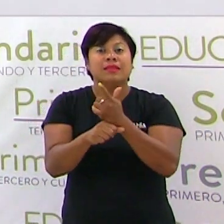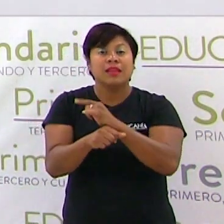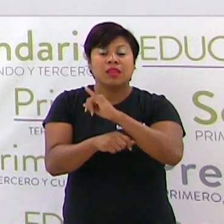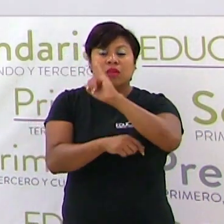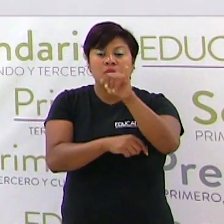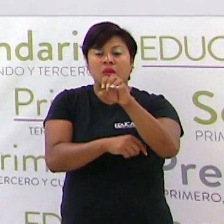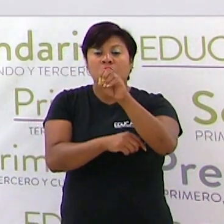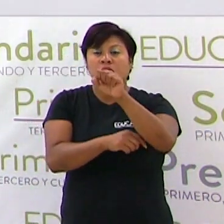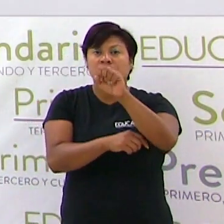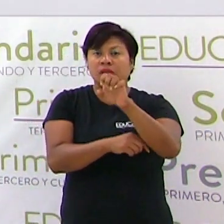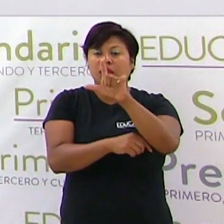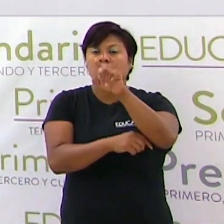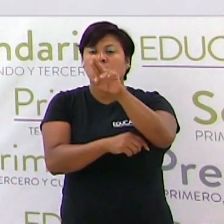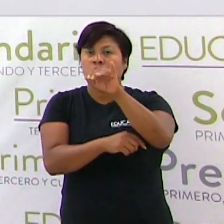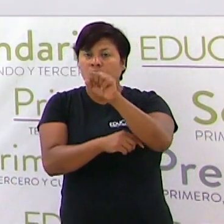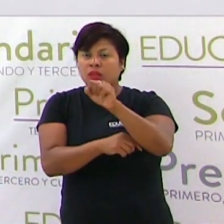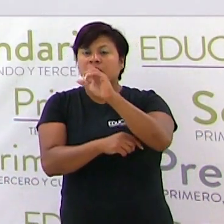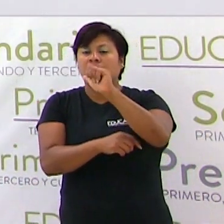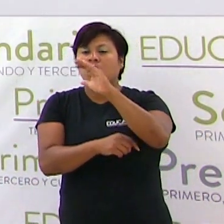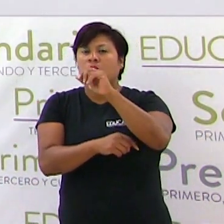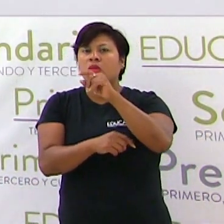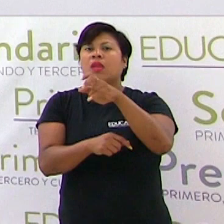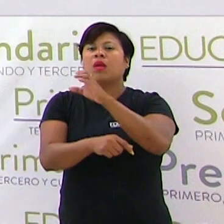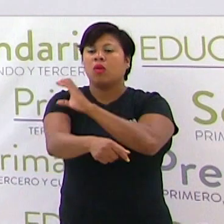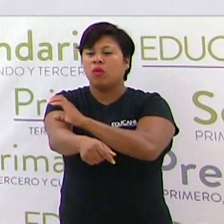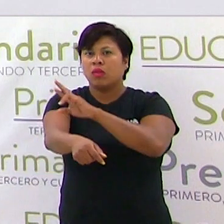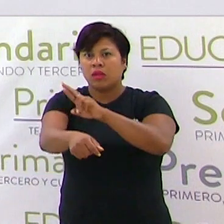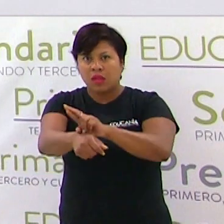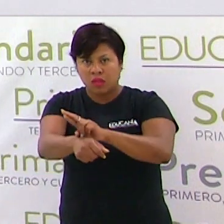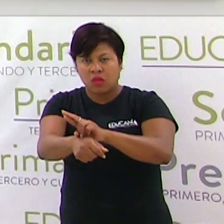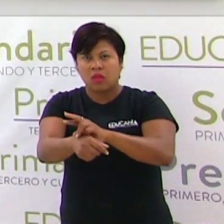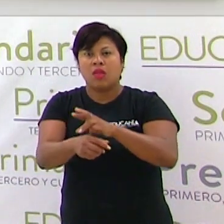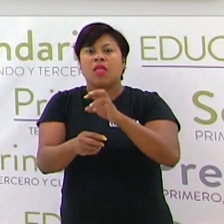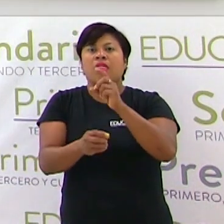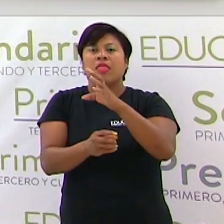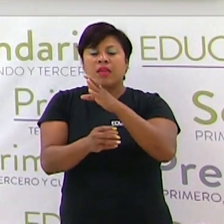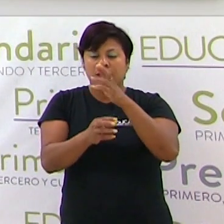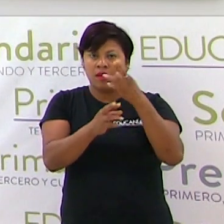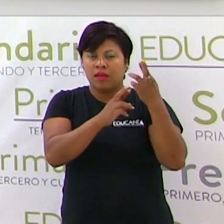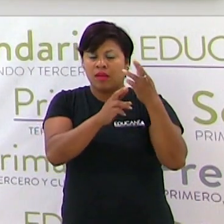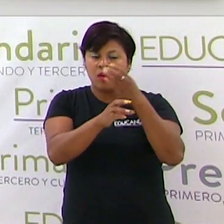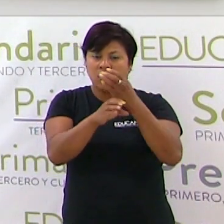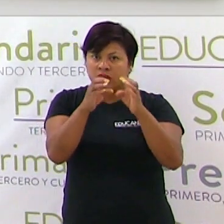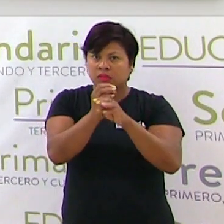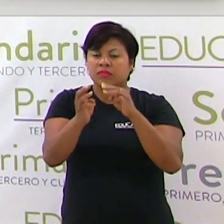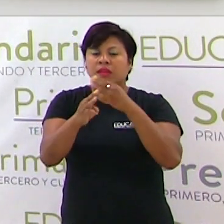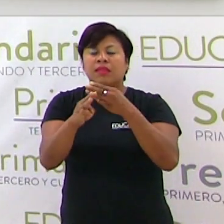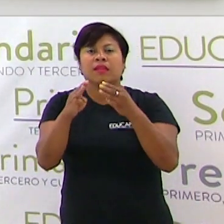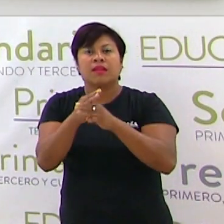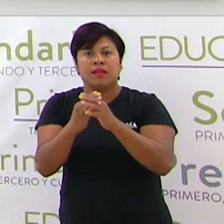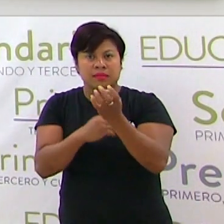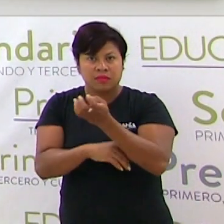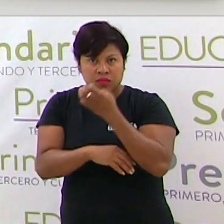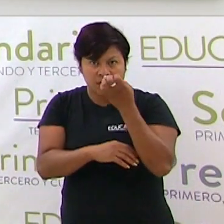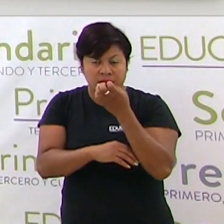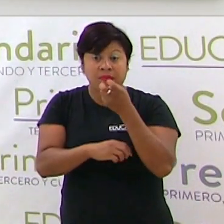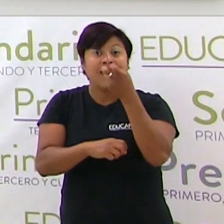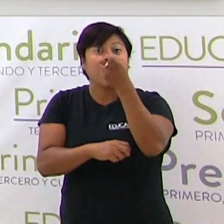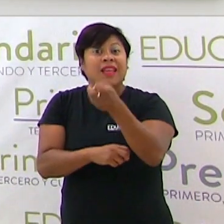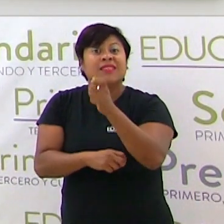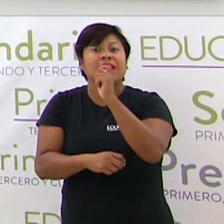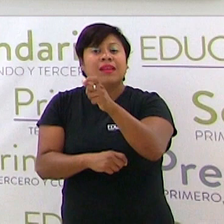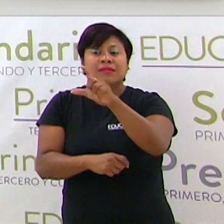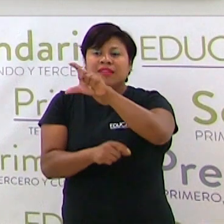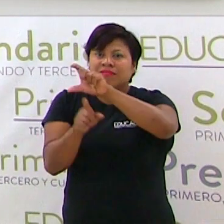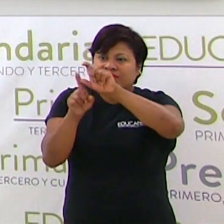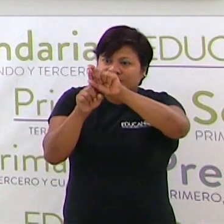Acuña, coordinador de recursos materiales, presente. Esto son los datos